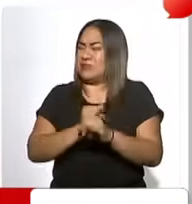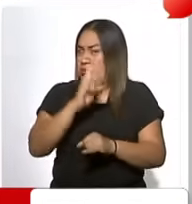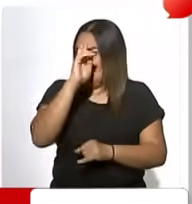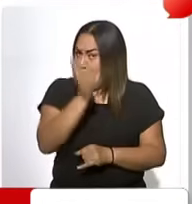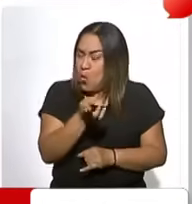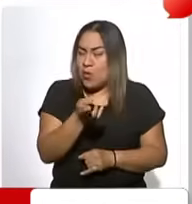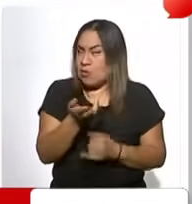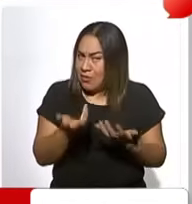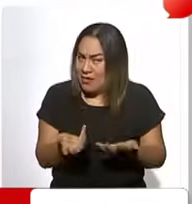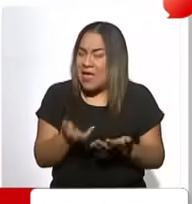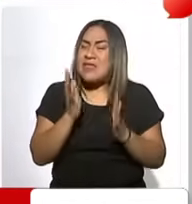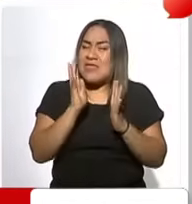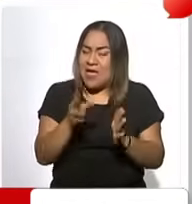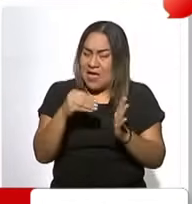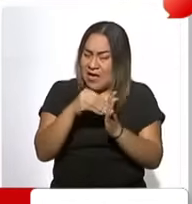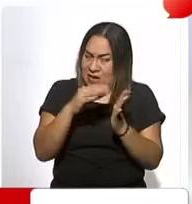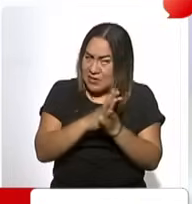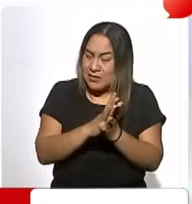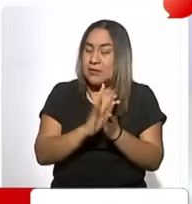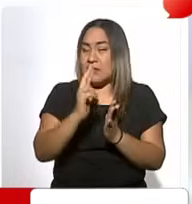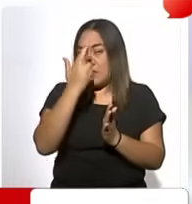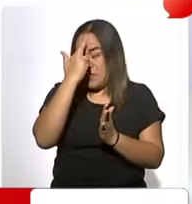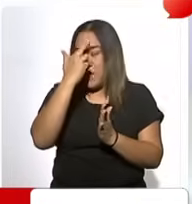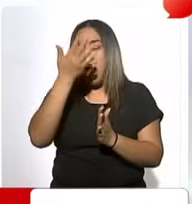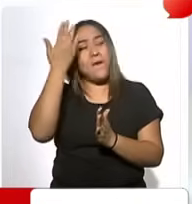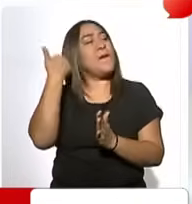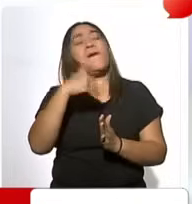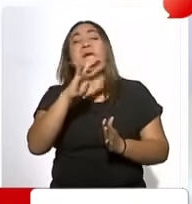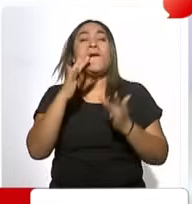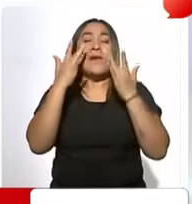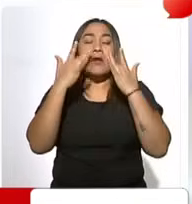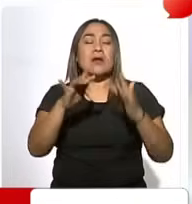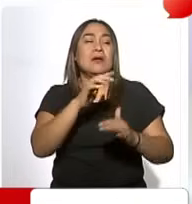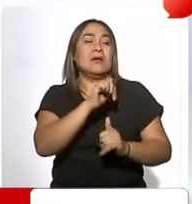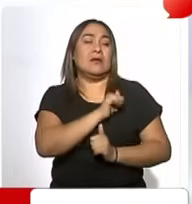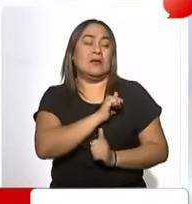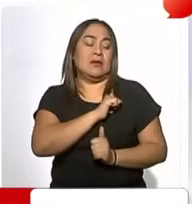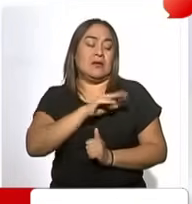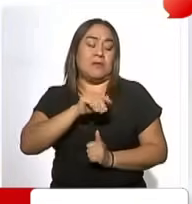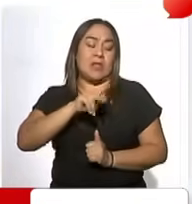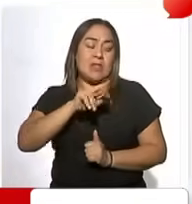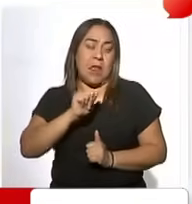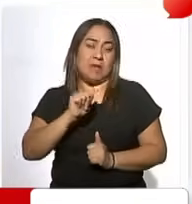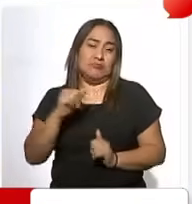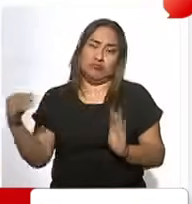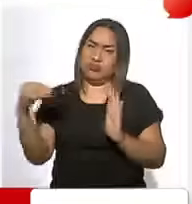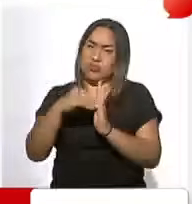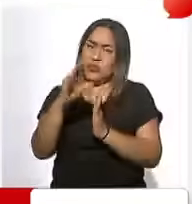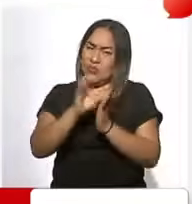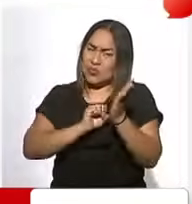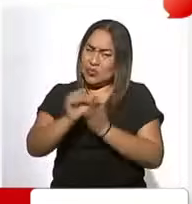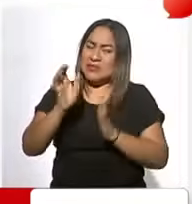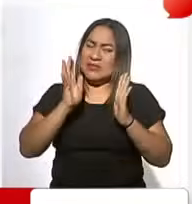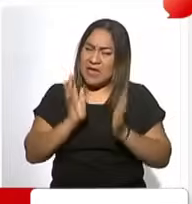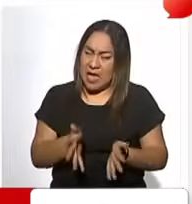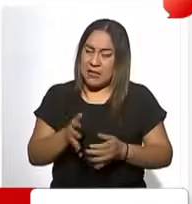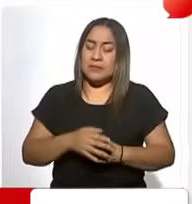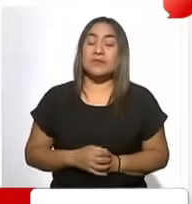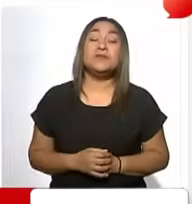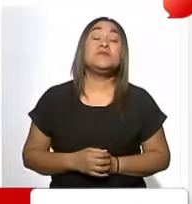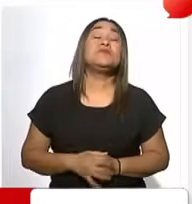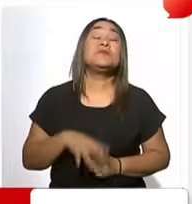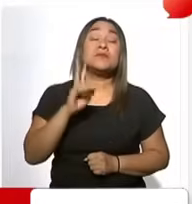en el país eso a raíz de la salida de la base de manta a través de nuestro proyecto Constituyente eso está es